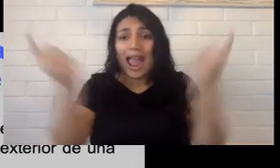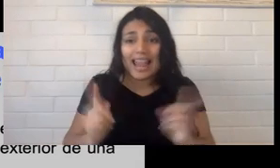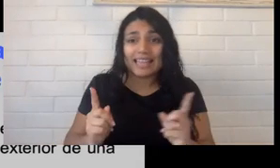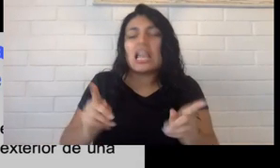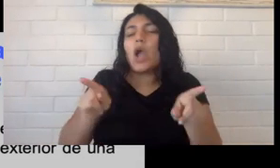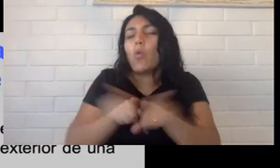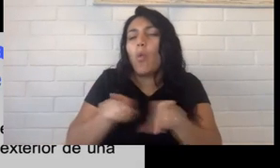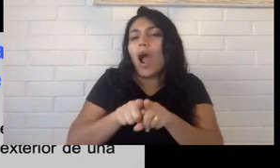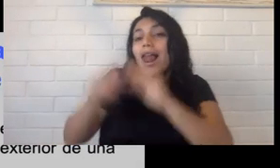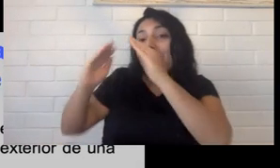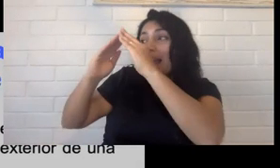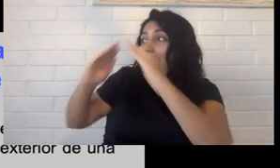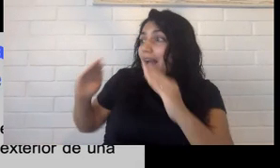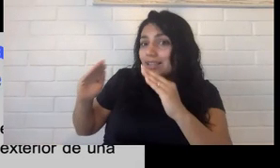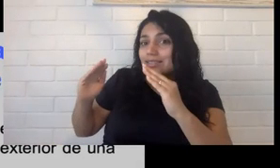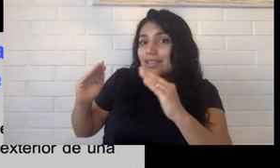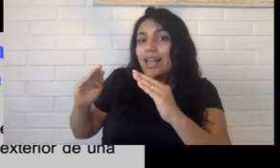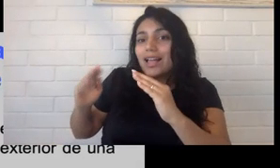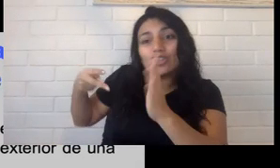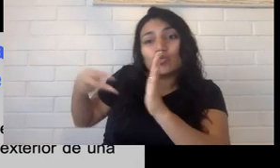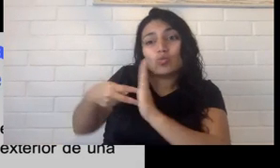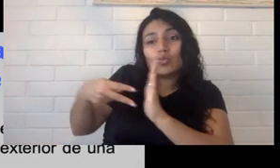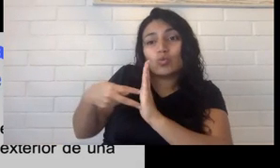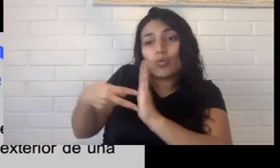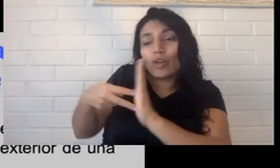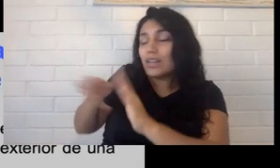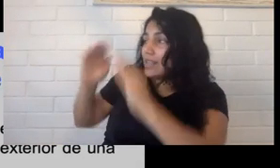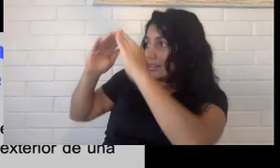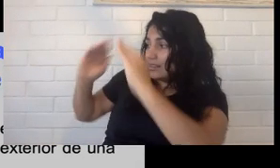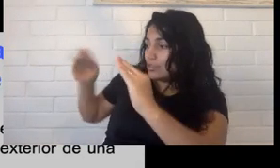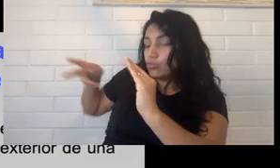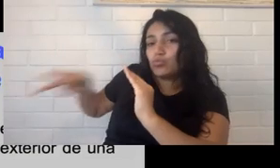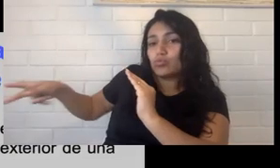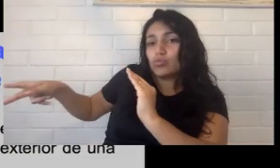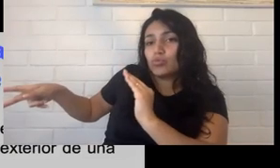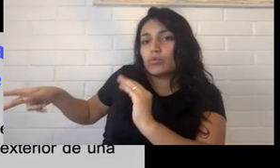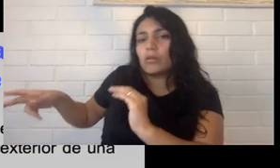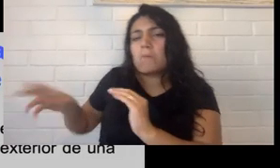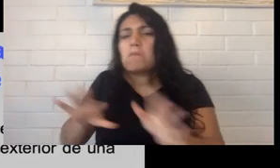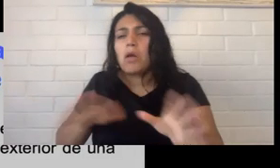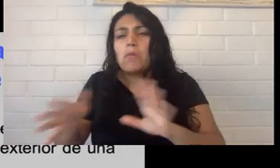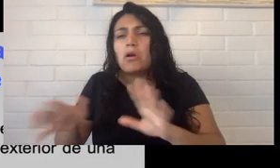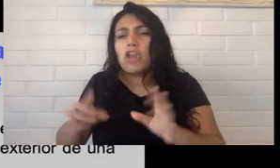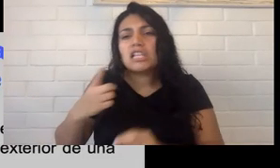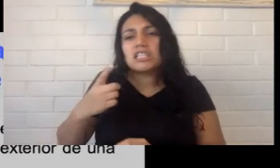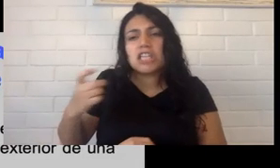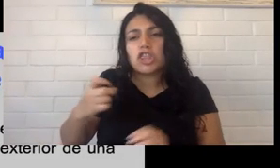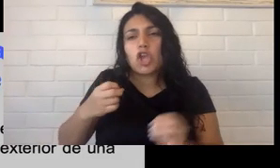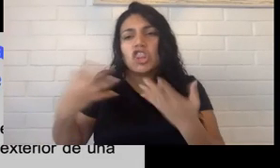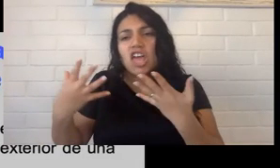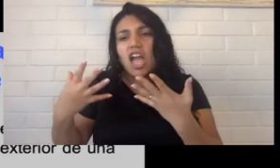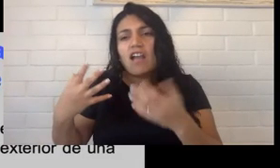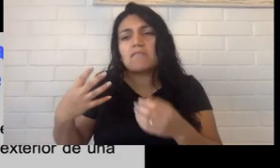los hogares, que pueden ser, por ejemplo, alrededor de 110